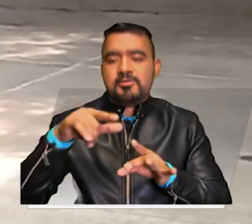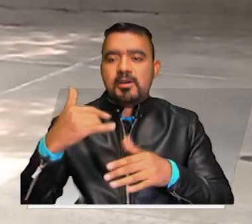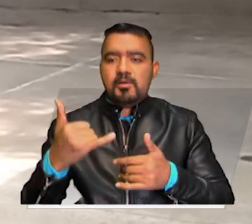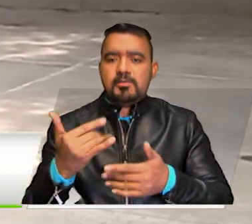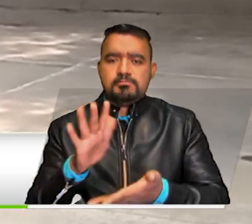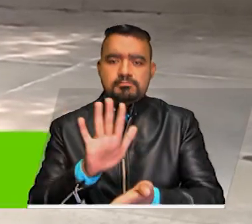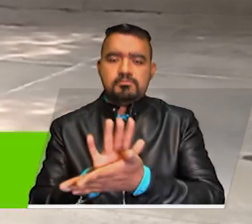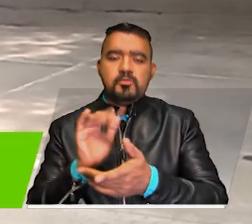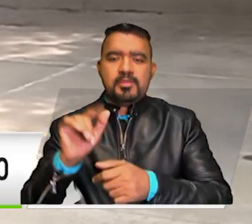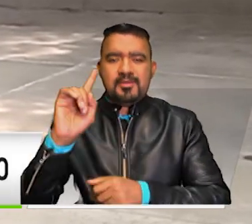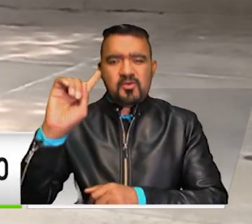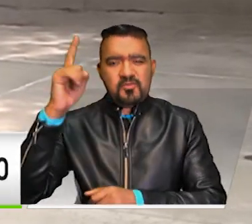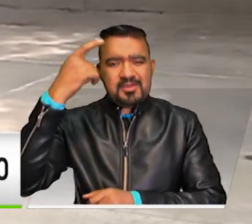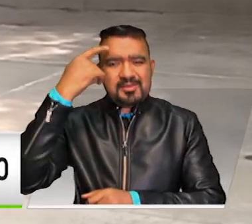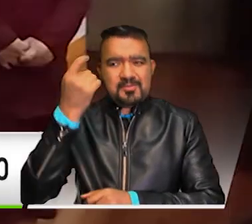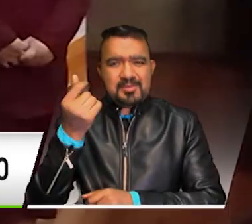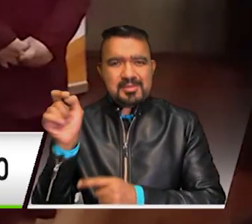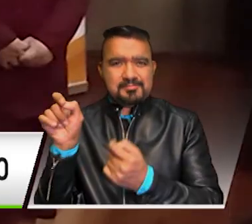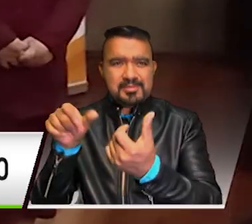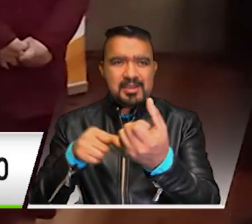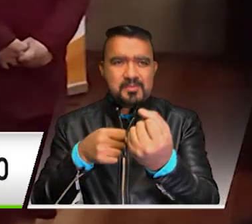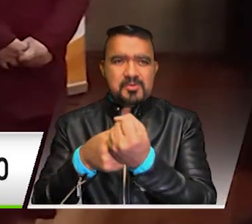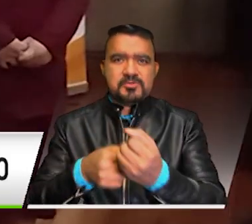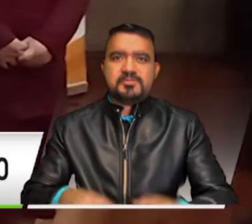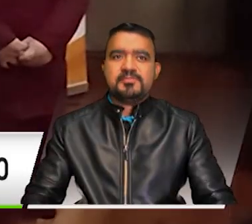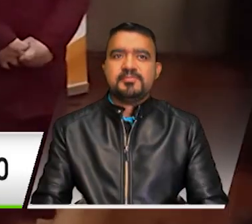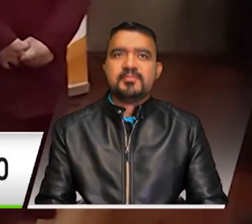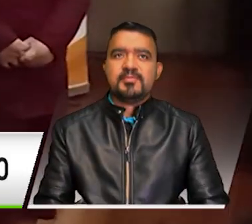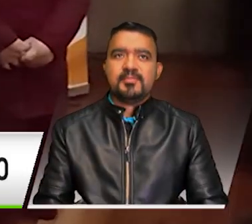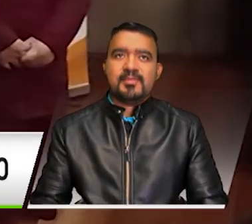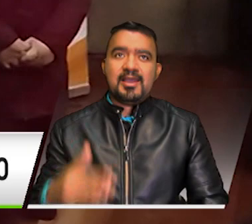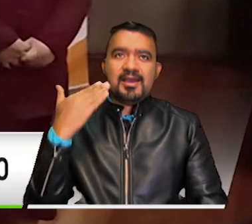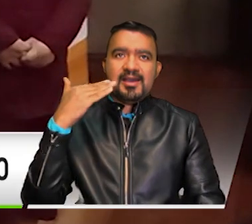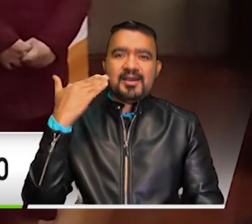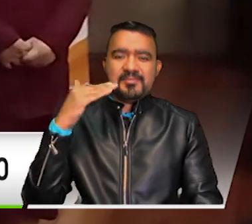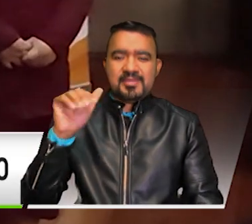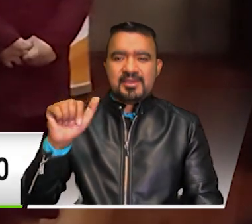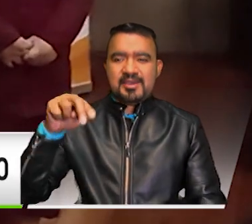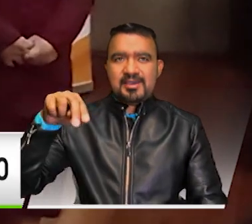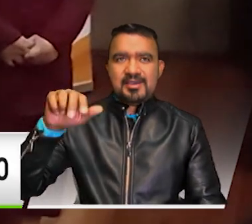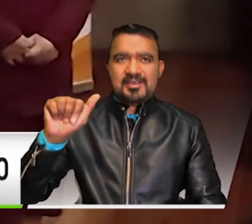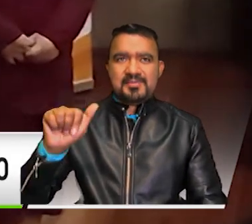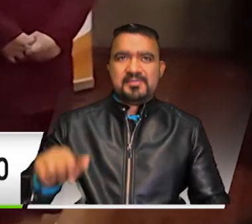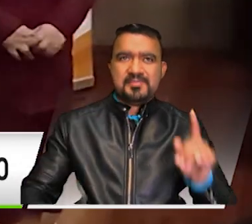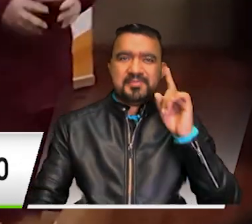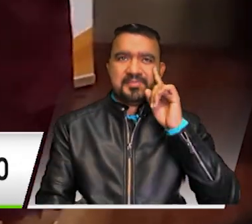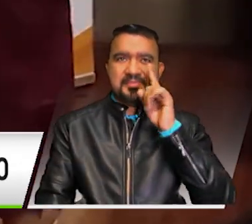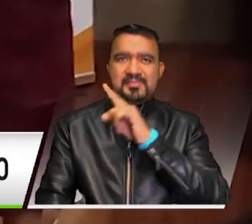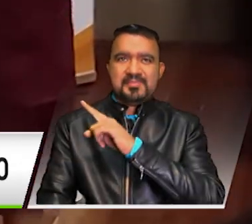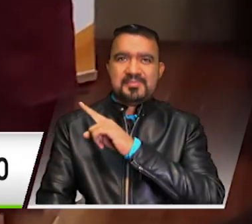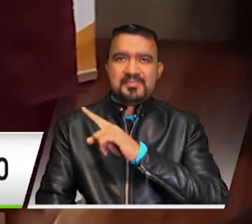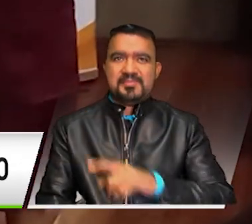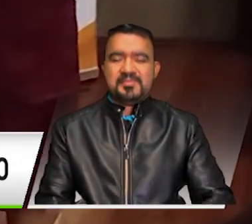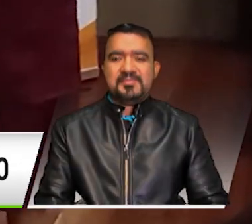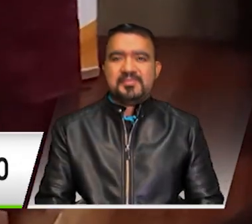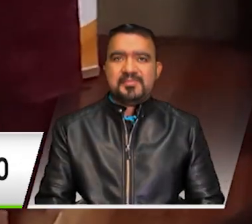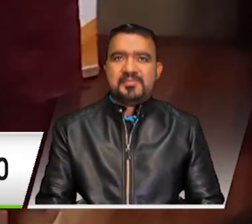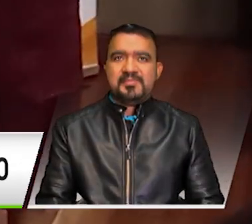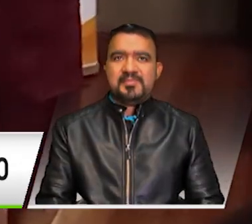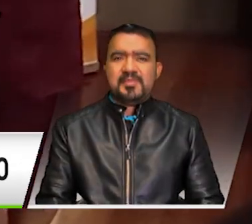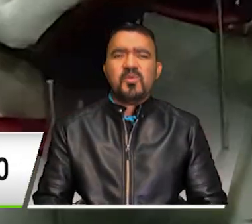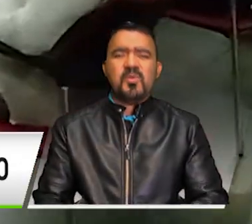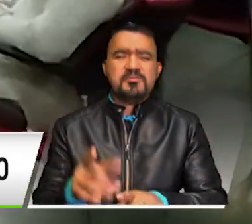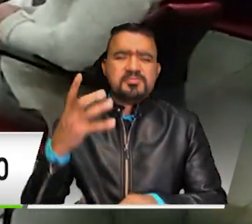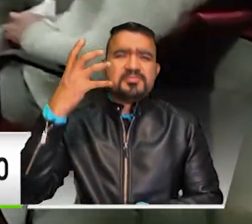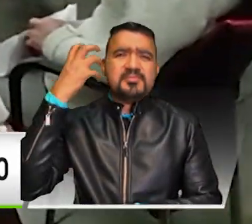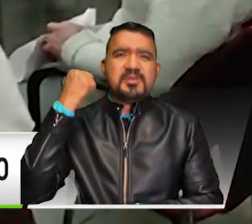30 municipios del departamento de Antioquia. Ana Chavarría, quien fue una de las víctimas beneficiadas con este recurso, ella que hace 35